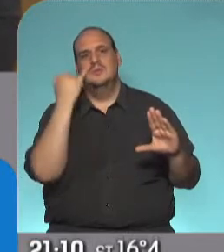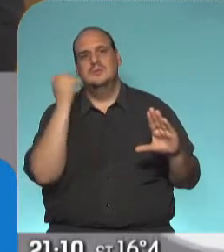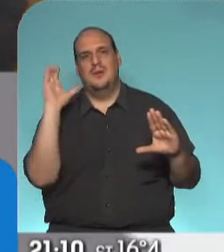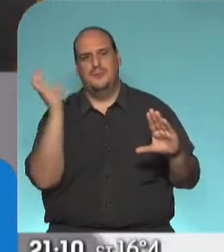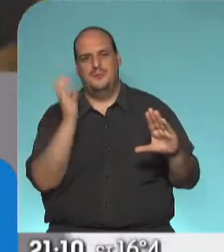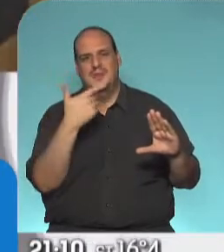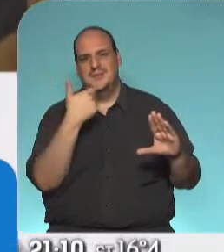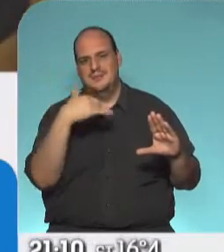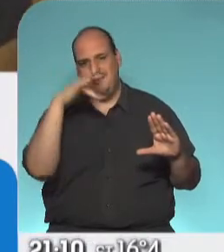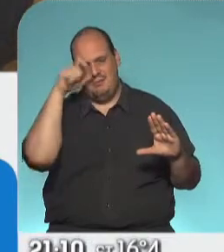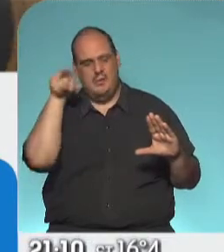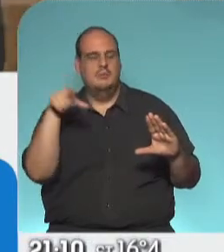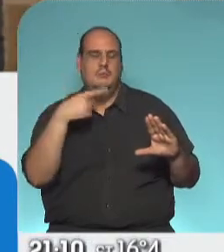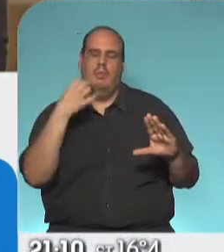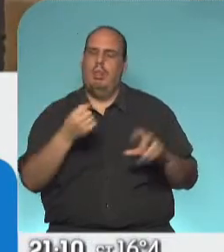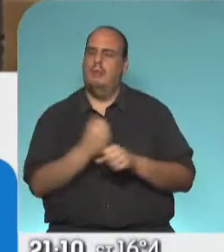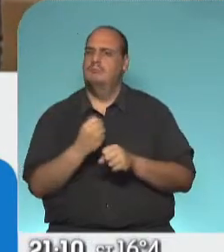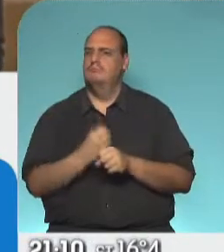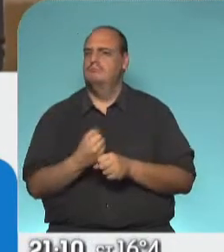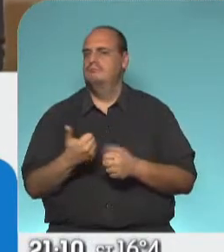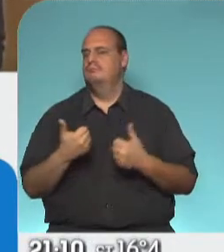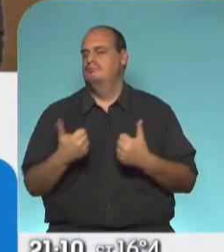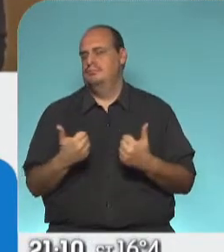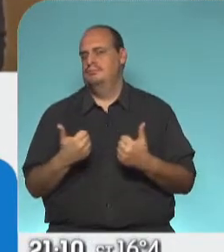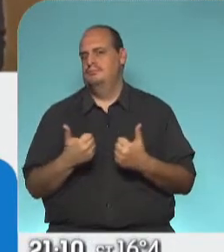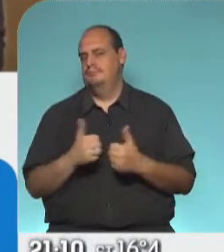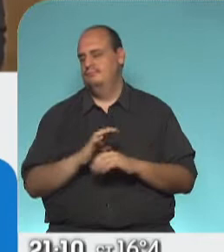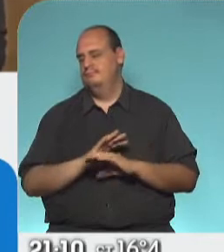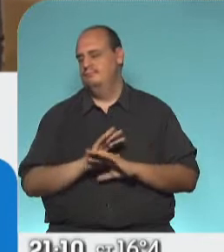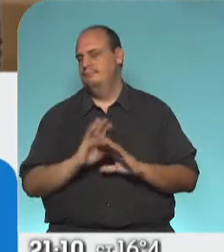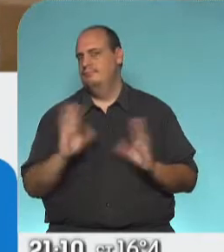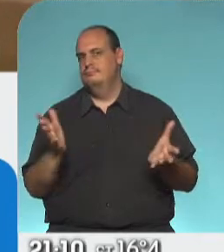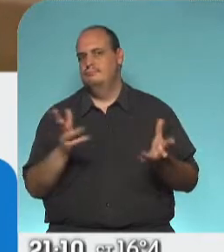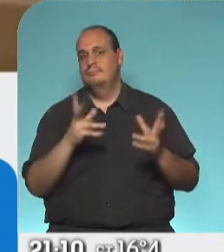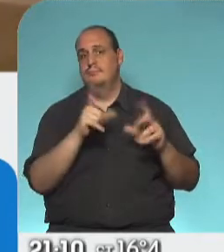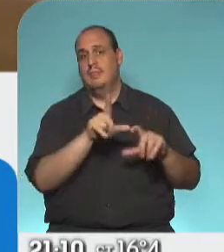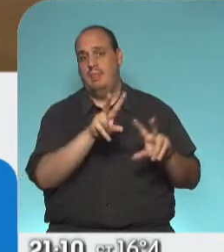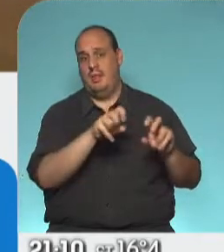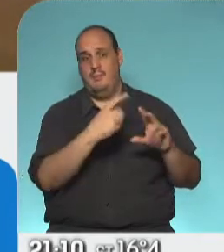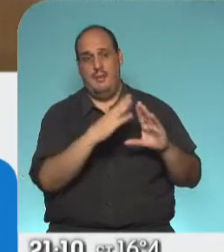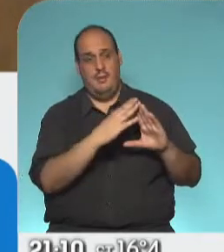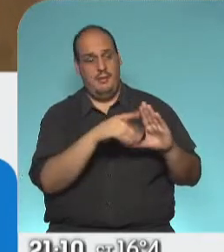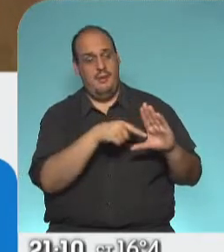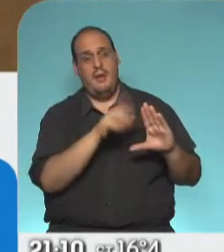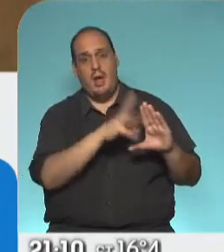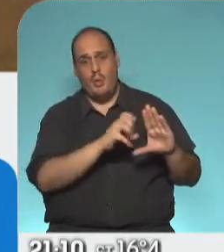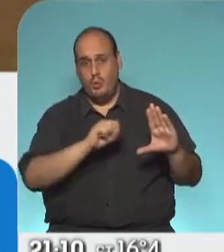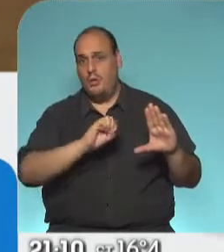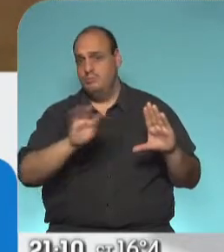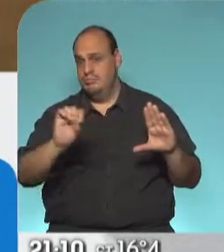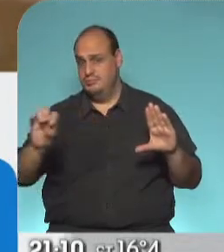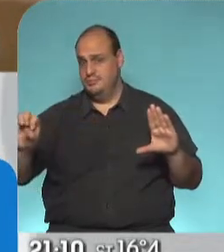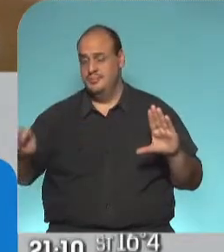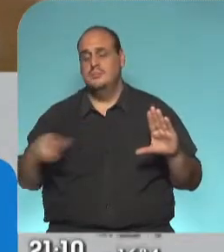el SAME impecable. En ese momento, digamos, para la evacuación estuvieron bárbaros. Mi papá